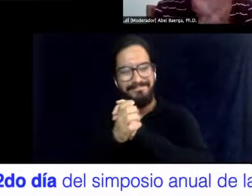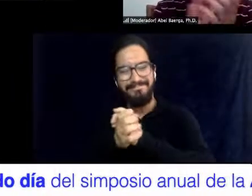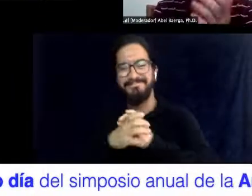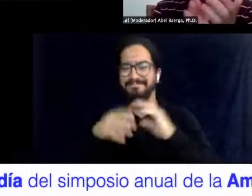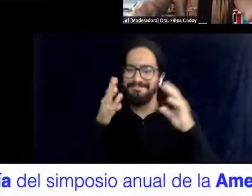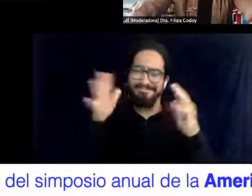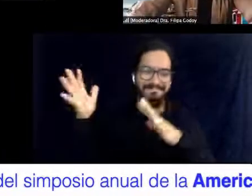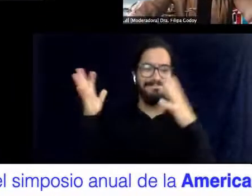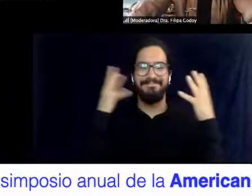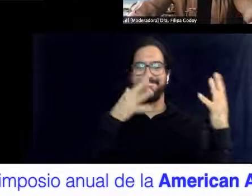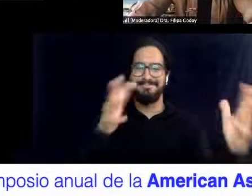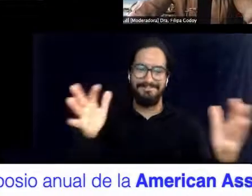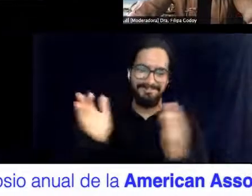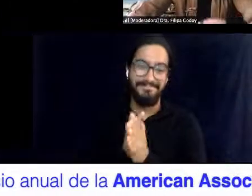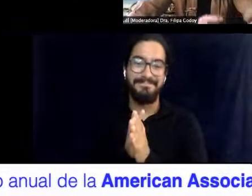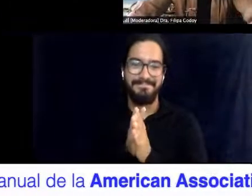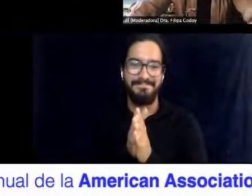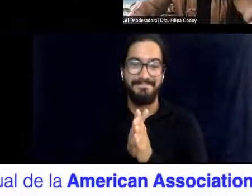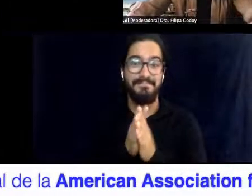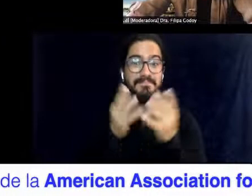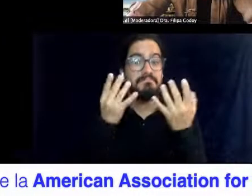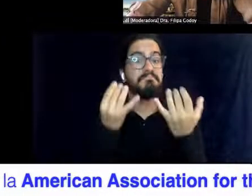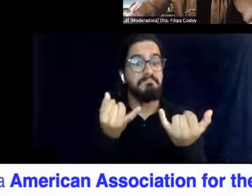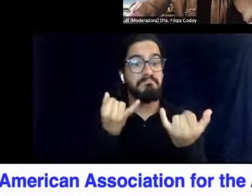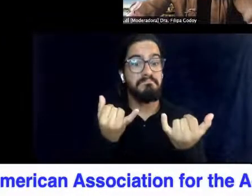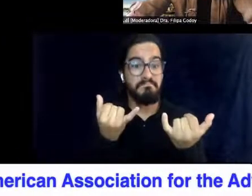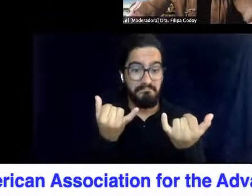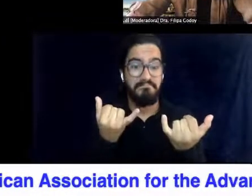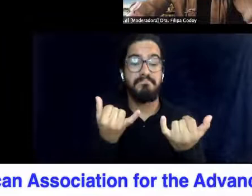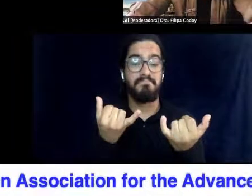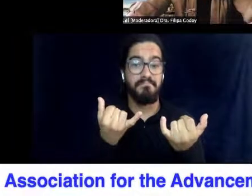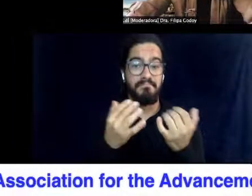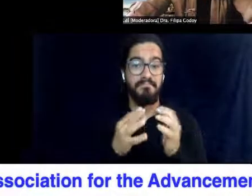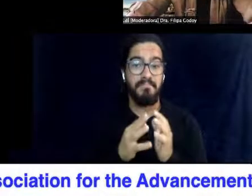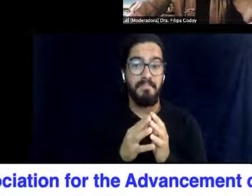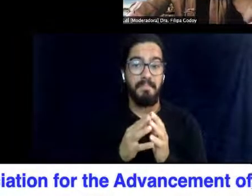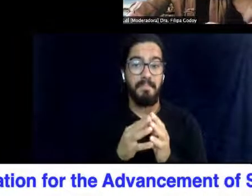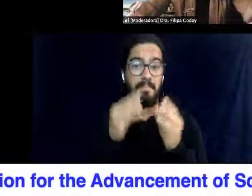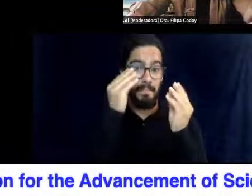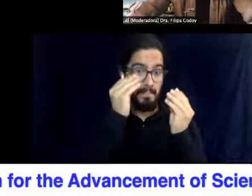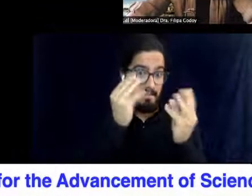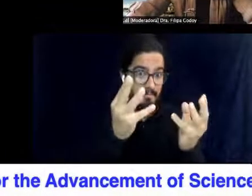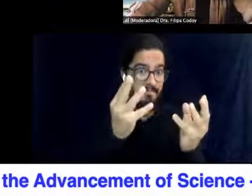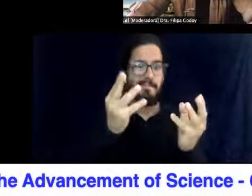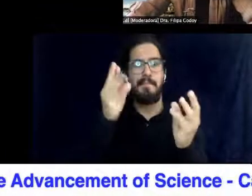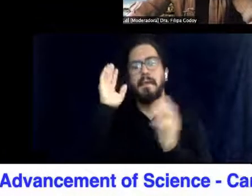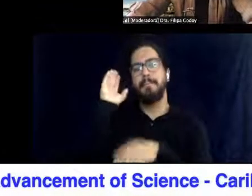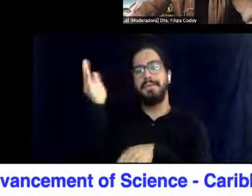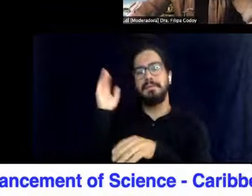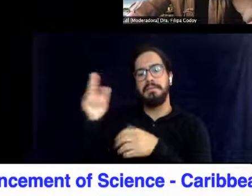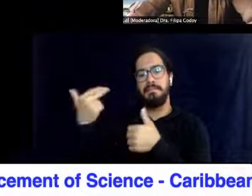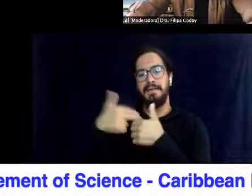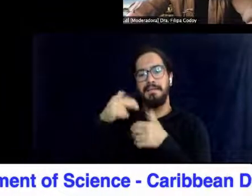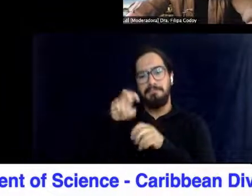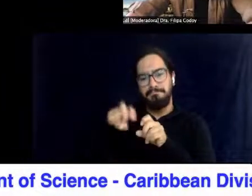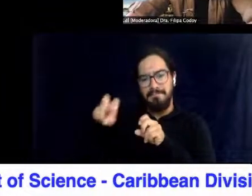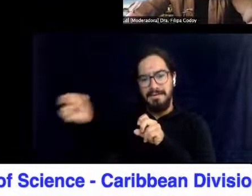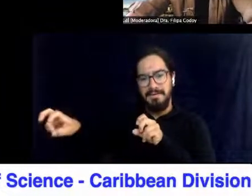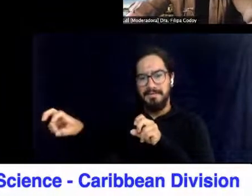Sin más preámbulos, quería simplemente comentarles a los panelistas, los que todavía siguen aquí, los que nos ven desde las